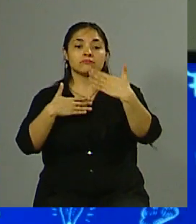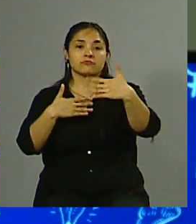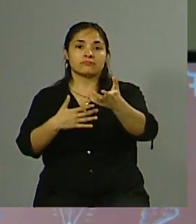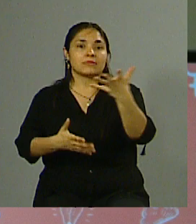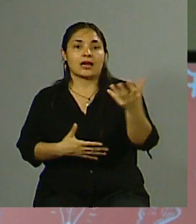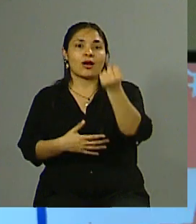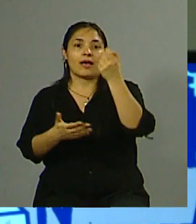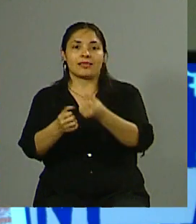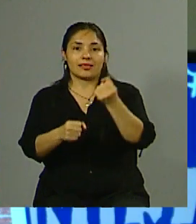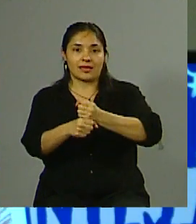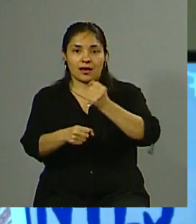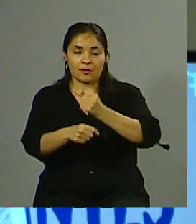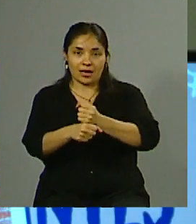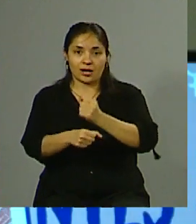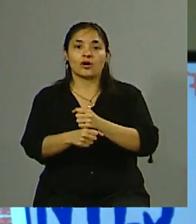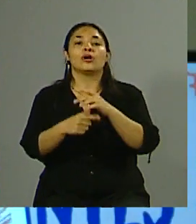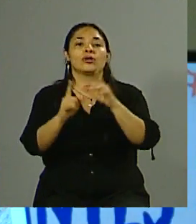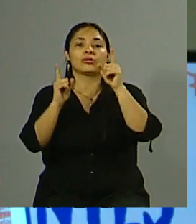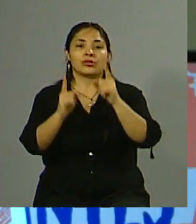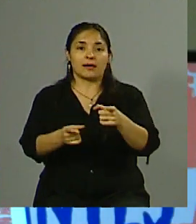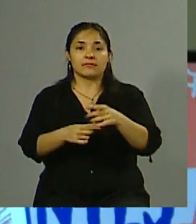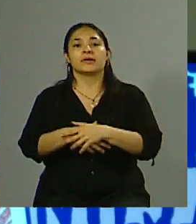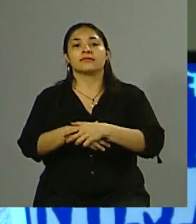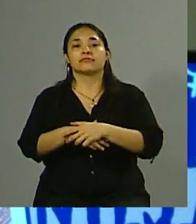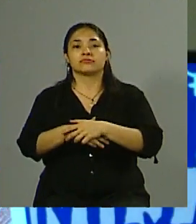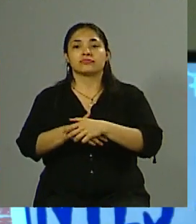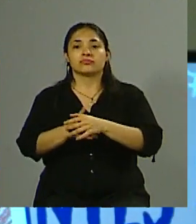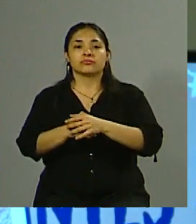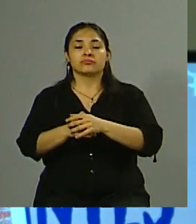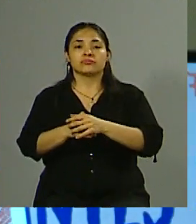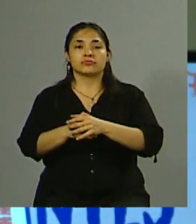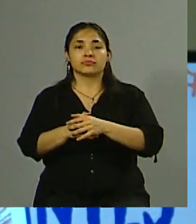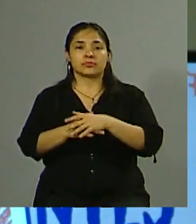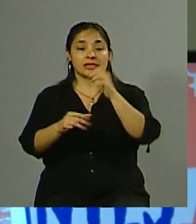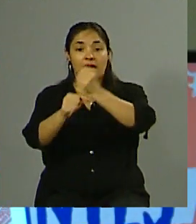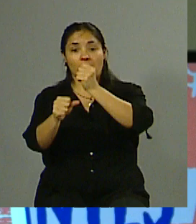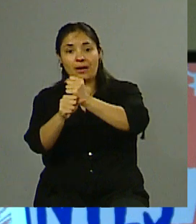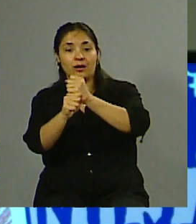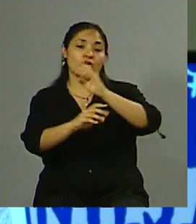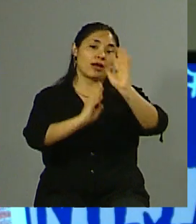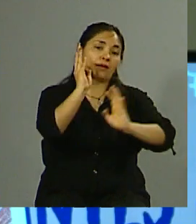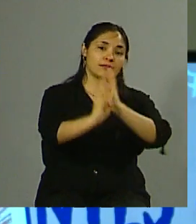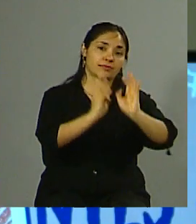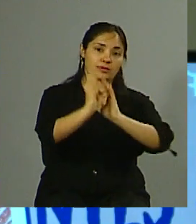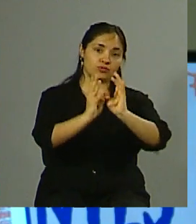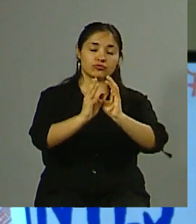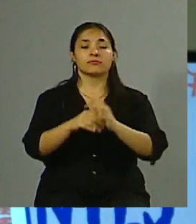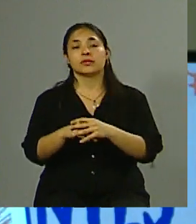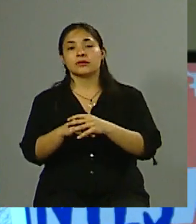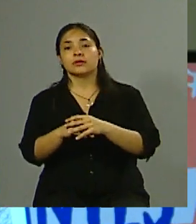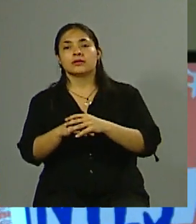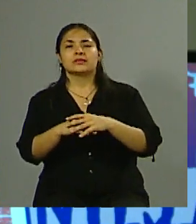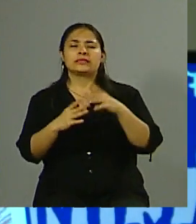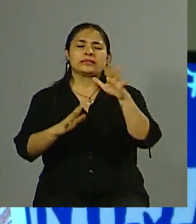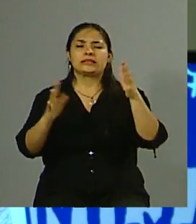el empleo y sobre todo la posibilidad del empleo y la producción, ¿sí? Pero dejó algunos